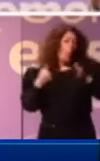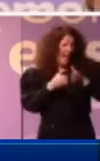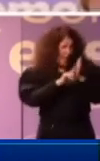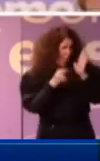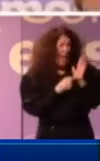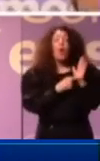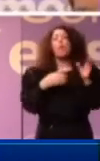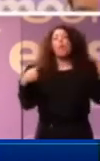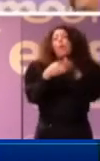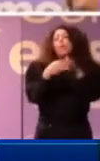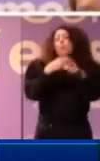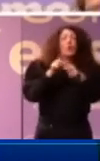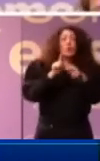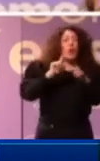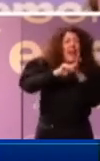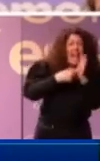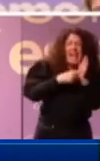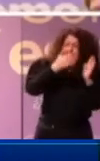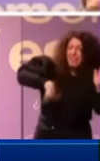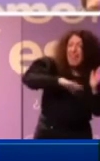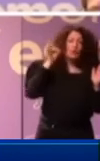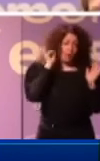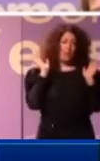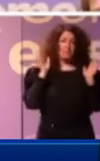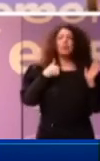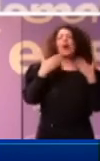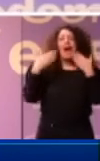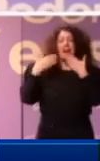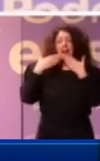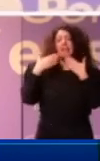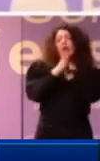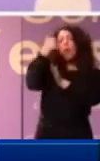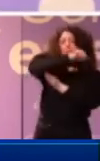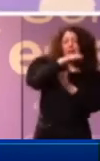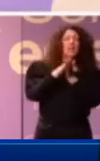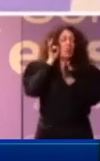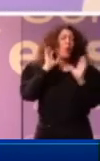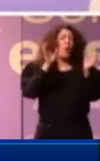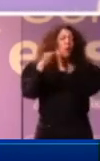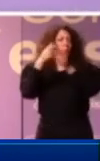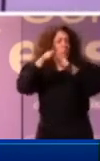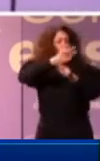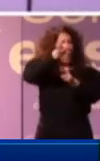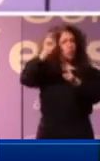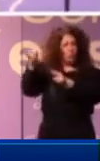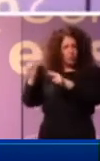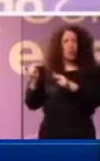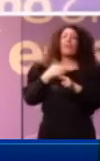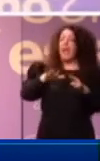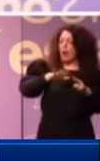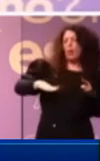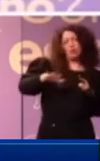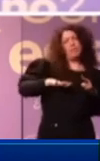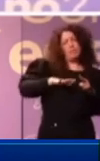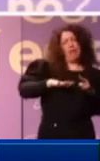edad de piedra, desde luego, de un proceso involutivo a una nueva edad media, podemita, donde realmente al final, pues no